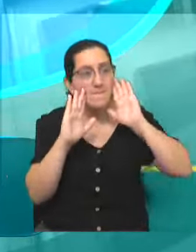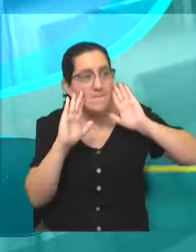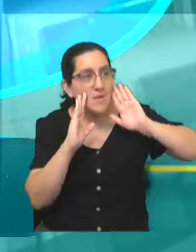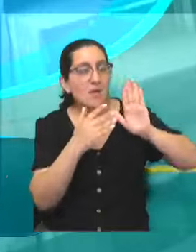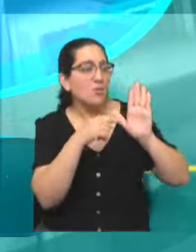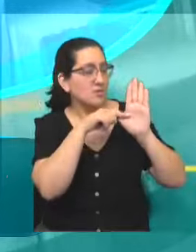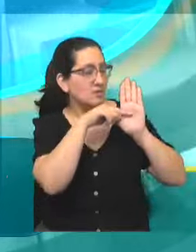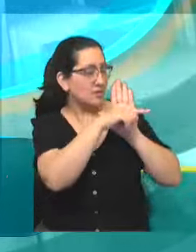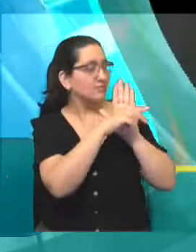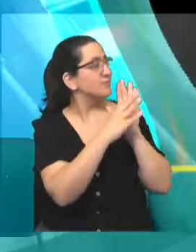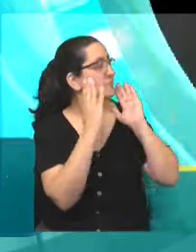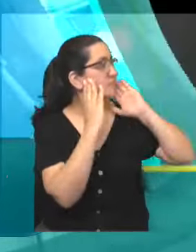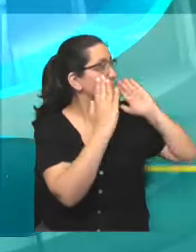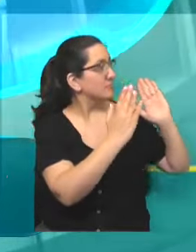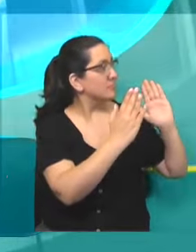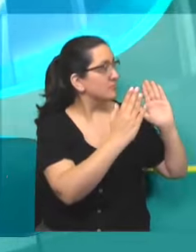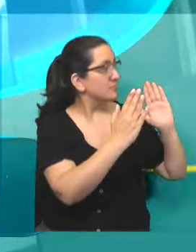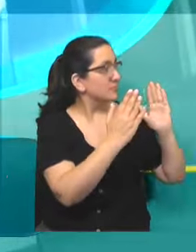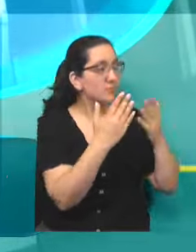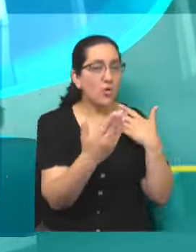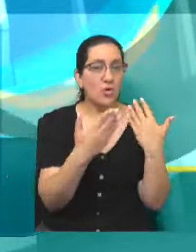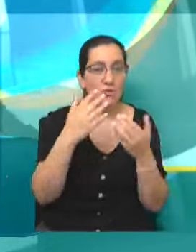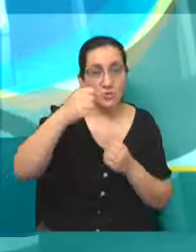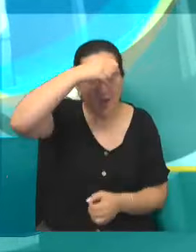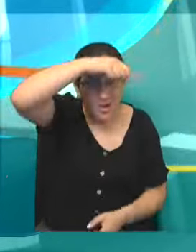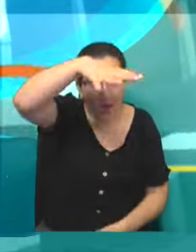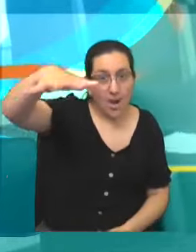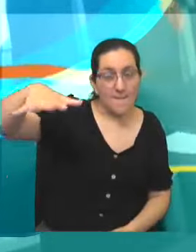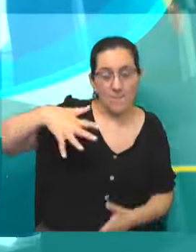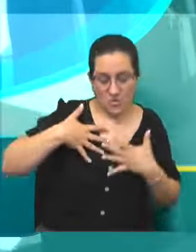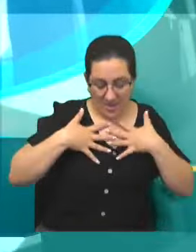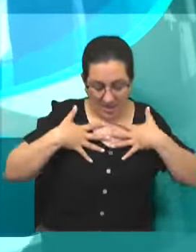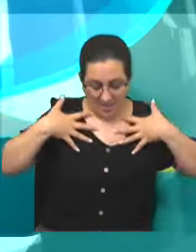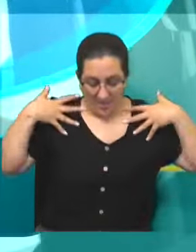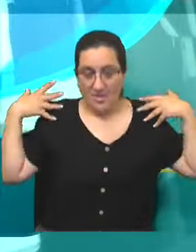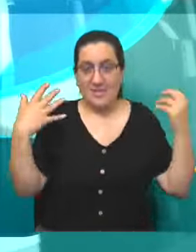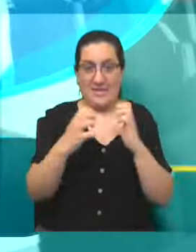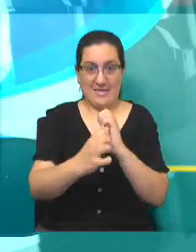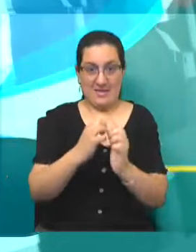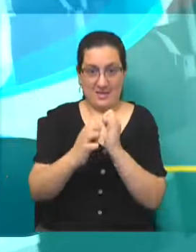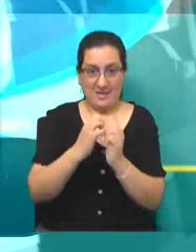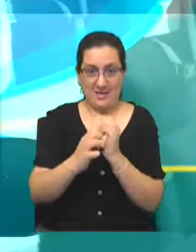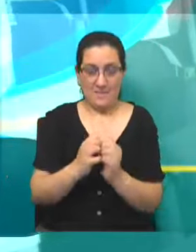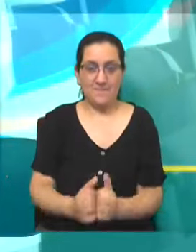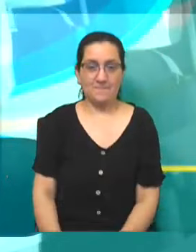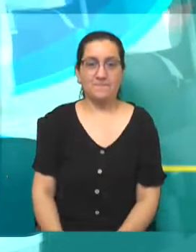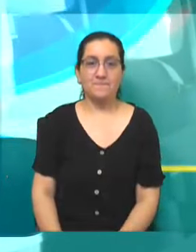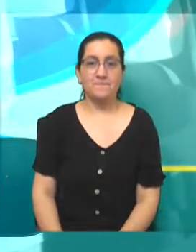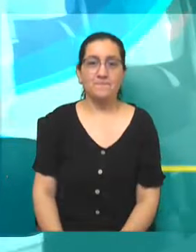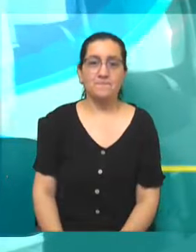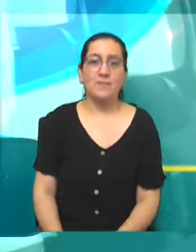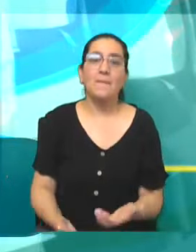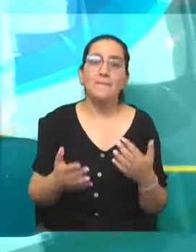mayor apertura del campo. Cuando hablo del campo áurico, energético. Del campo energético. ¿Sí? Pará, ¿y qué tiene?